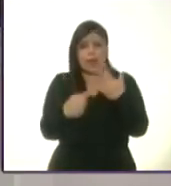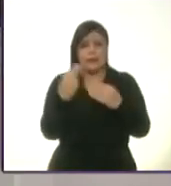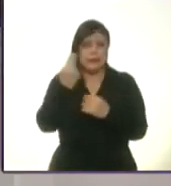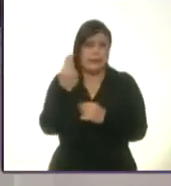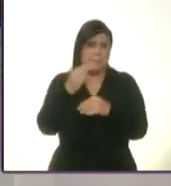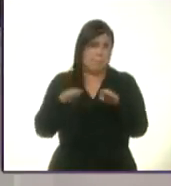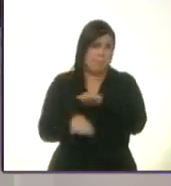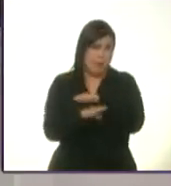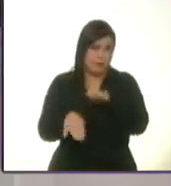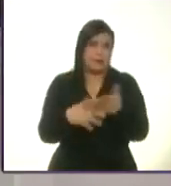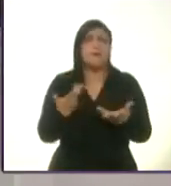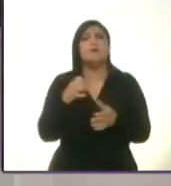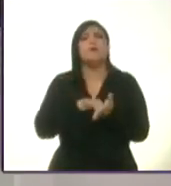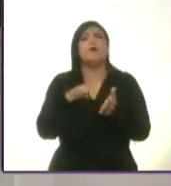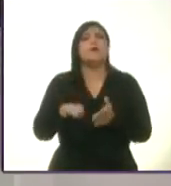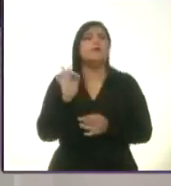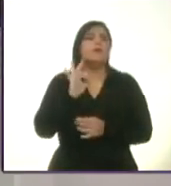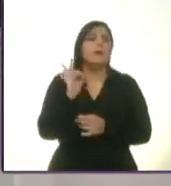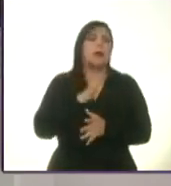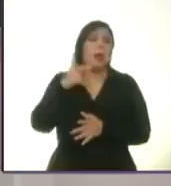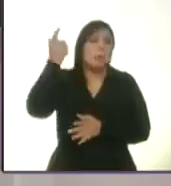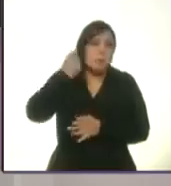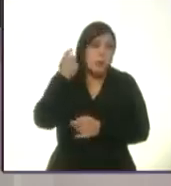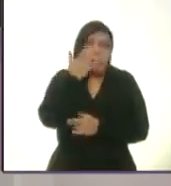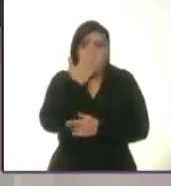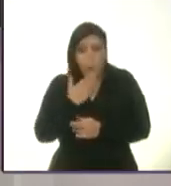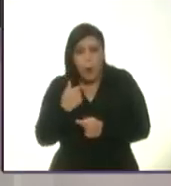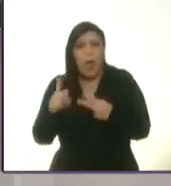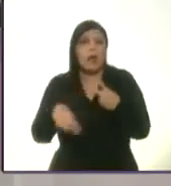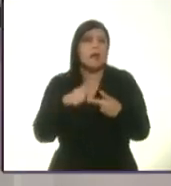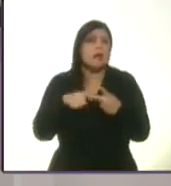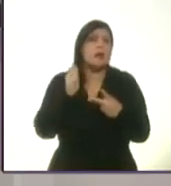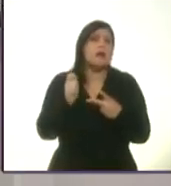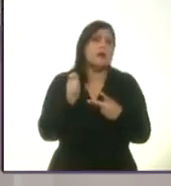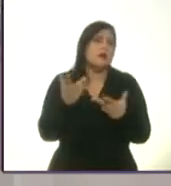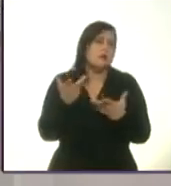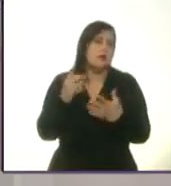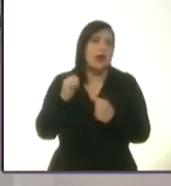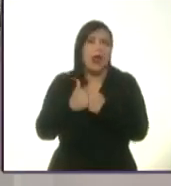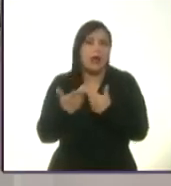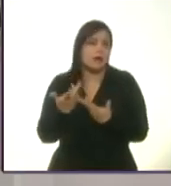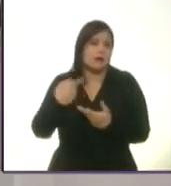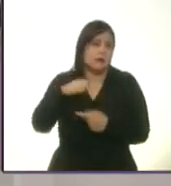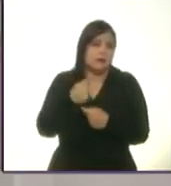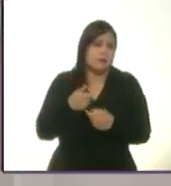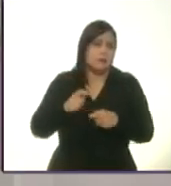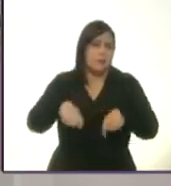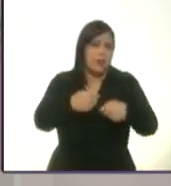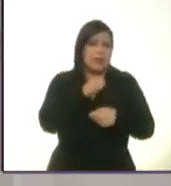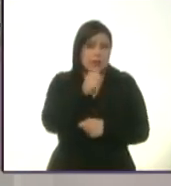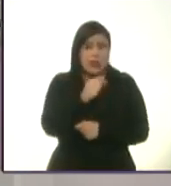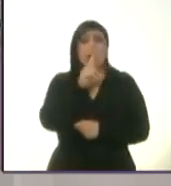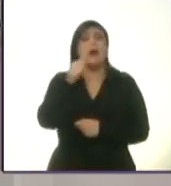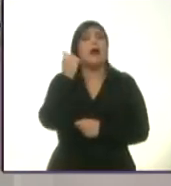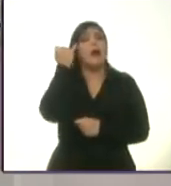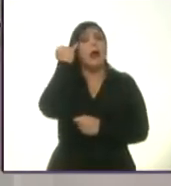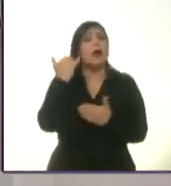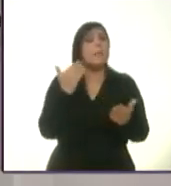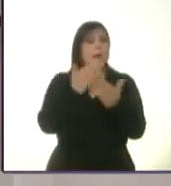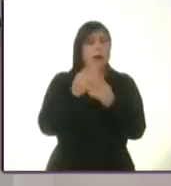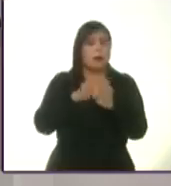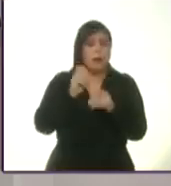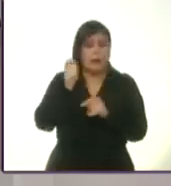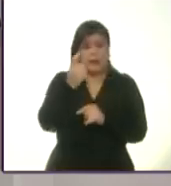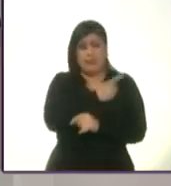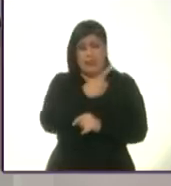como la de un sistema de jubilación o una pensión una de sus propuestas es crear sistema permanente de